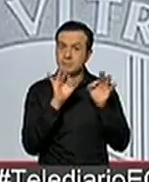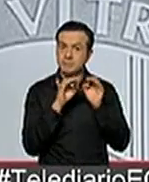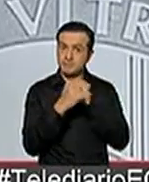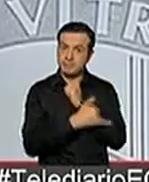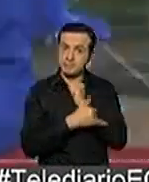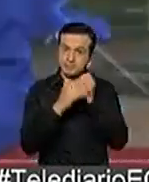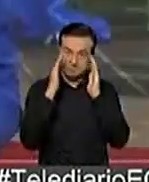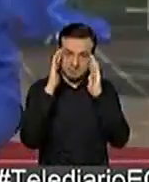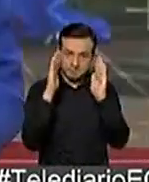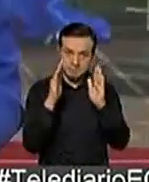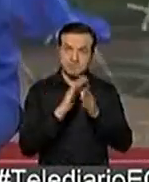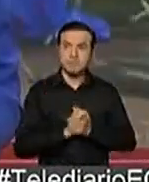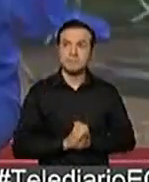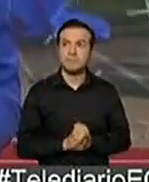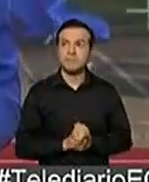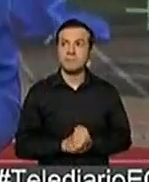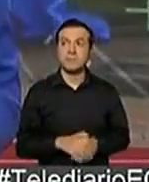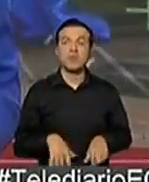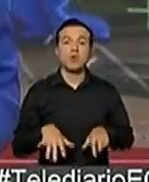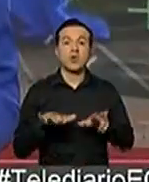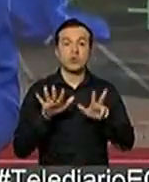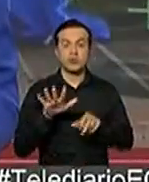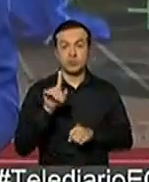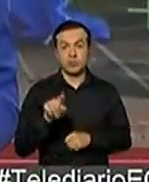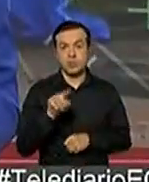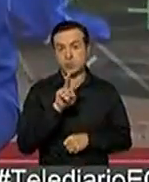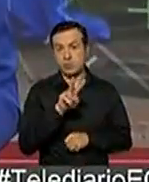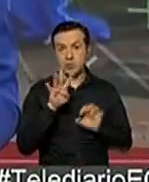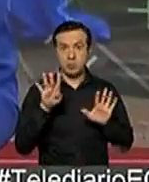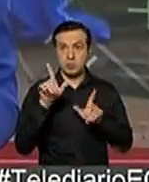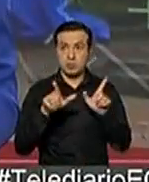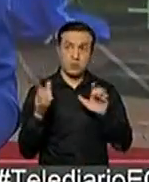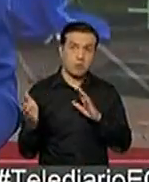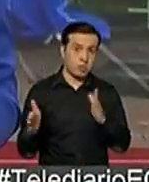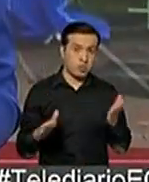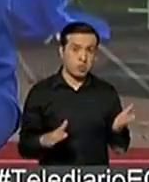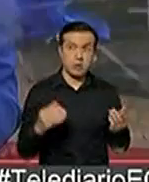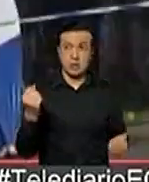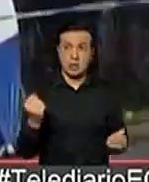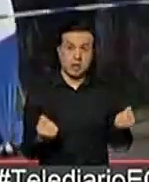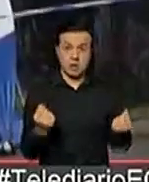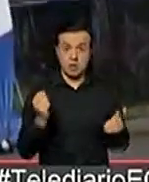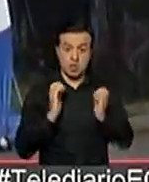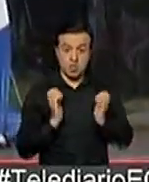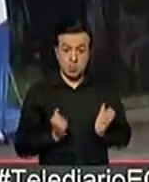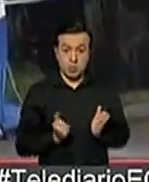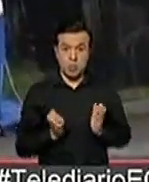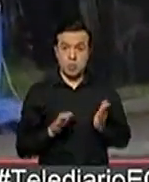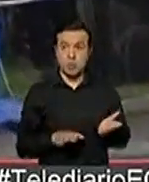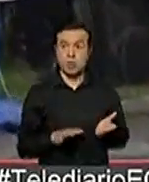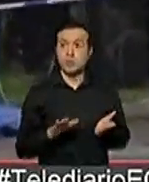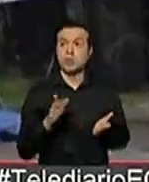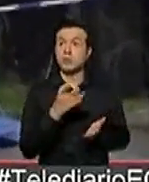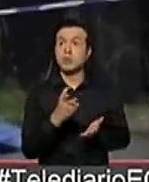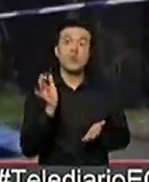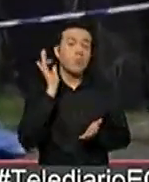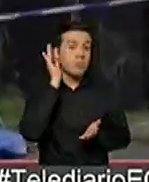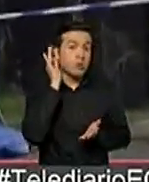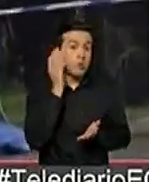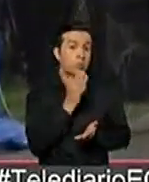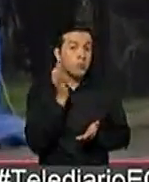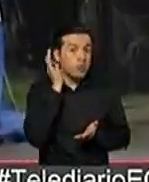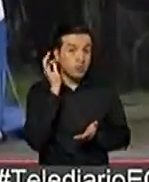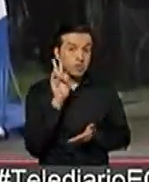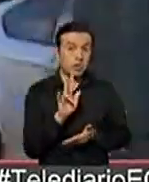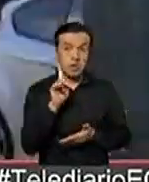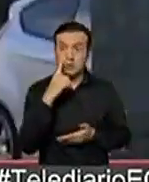patria. Y 8 de las 39 personas halladas muertas dentro de un camión en Essex, Reino Unido, son mujeres y